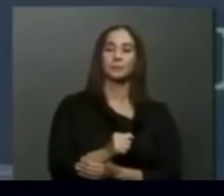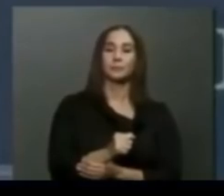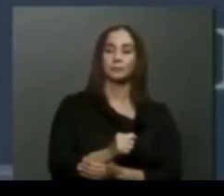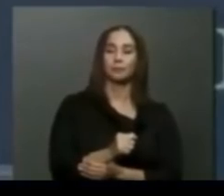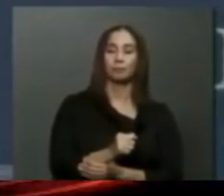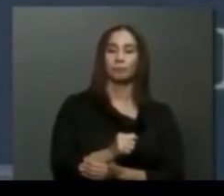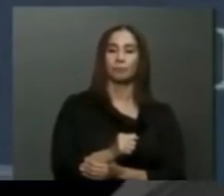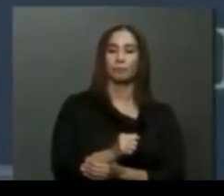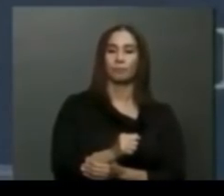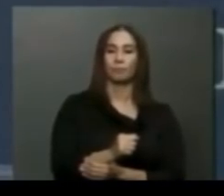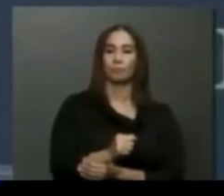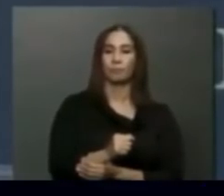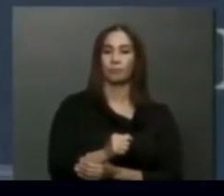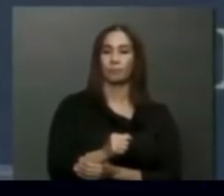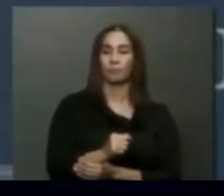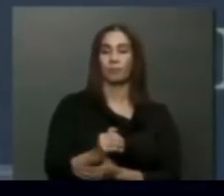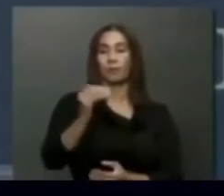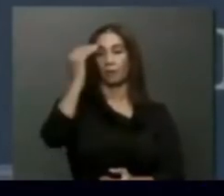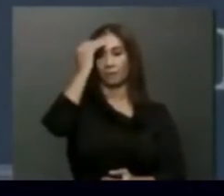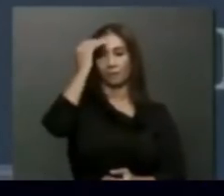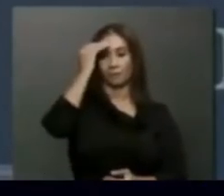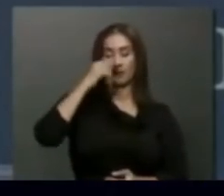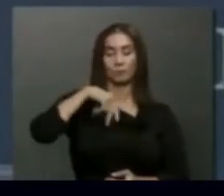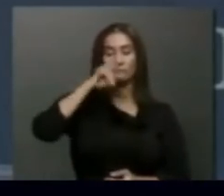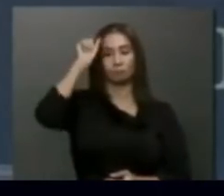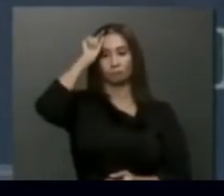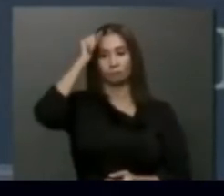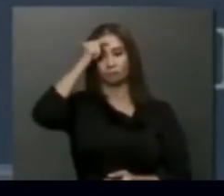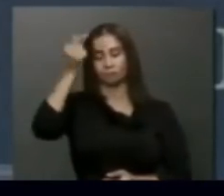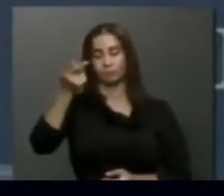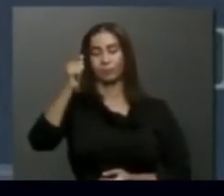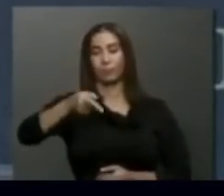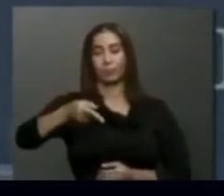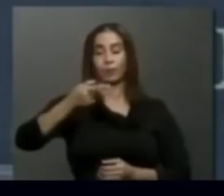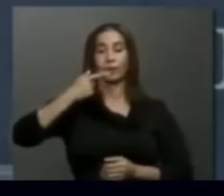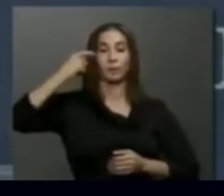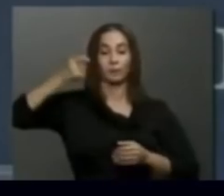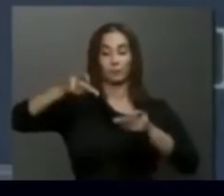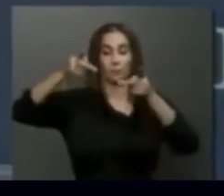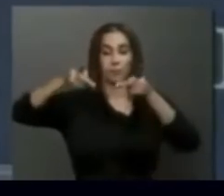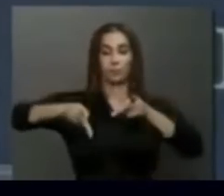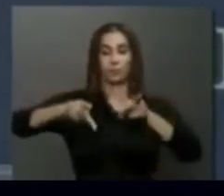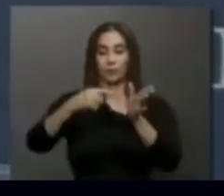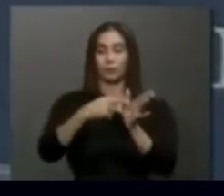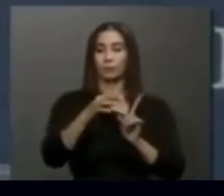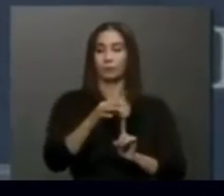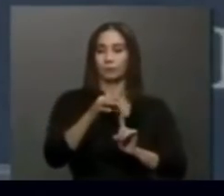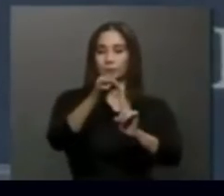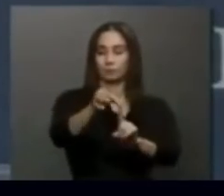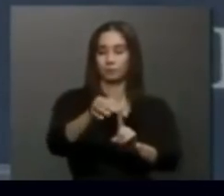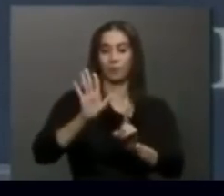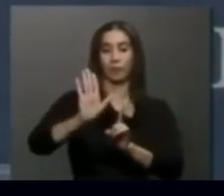Creemos que nuestro gobierno tiene el deber de poner a las personas como centro, que